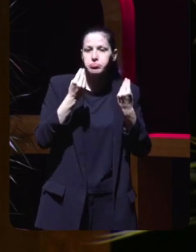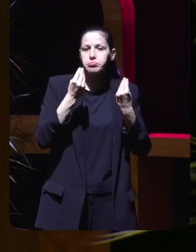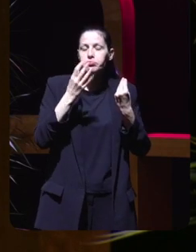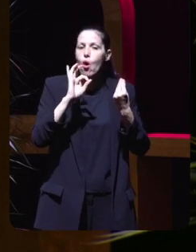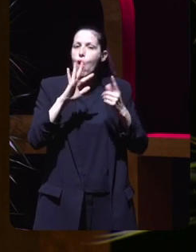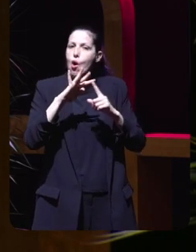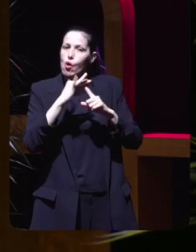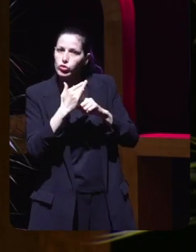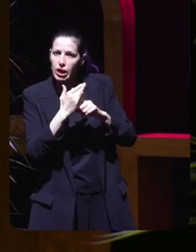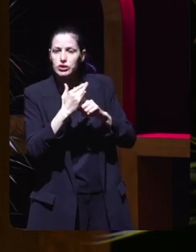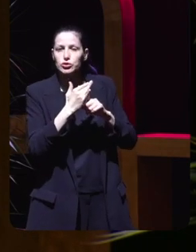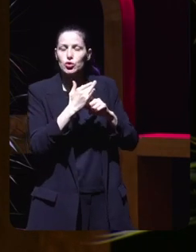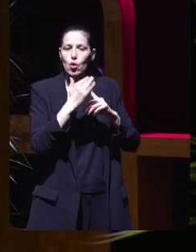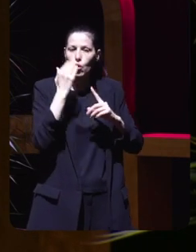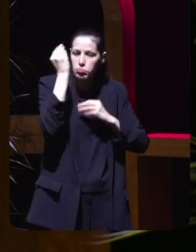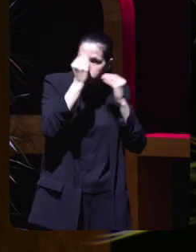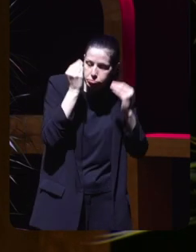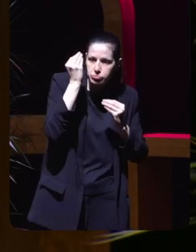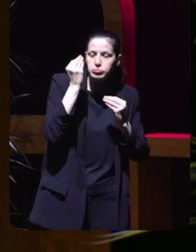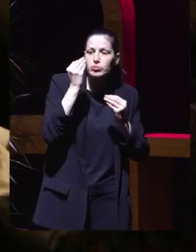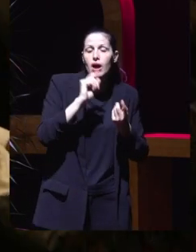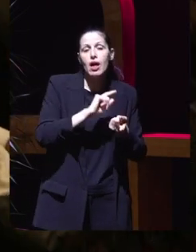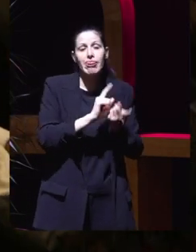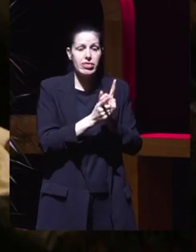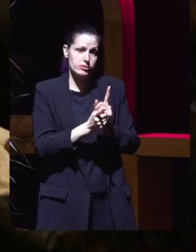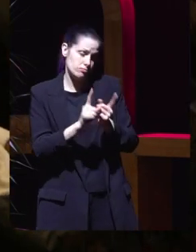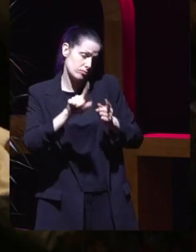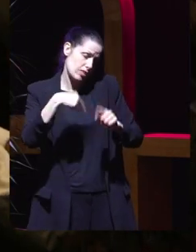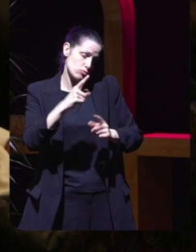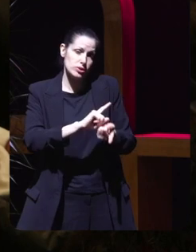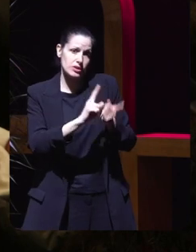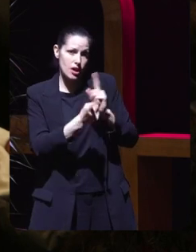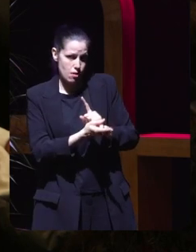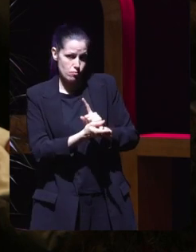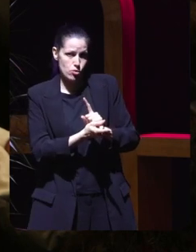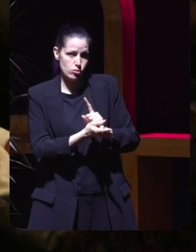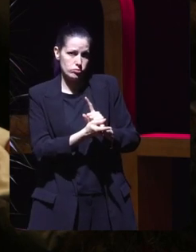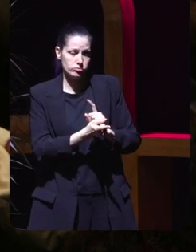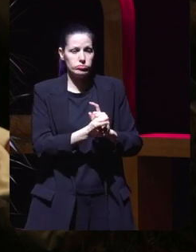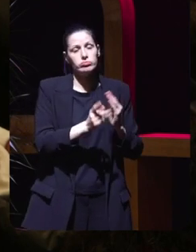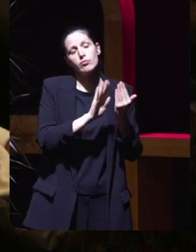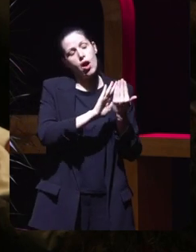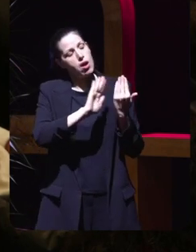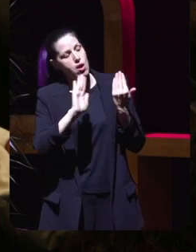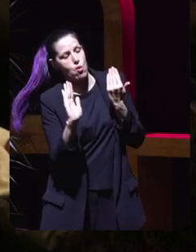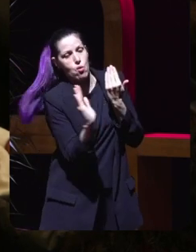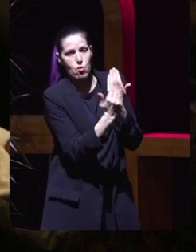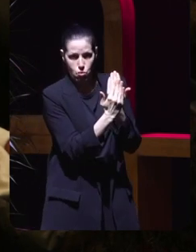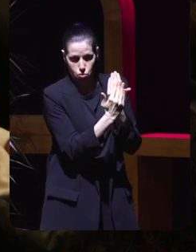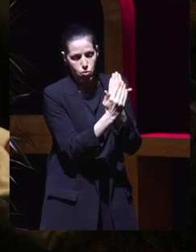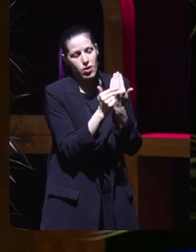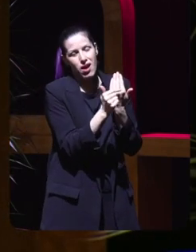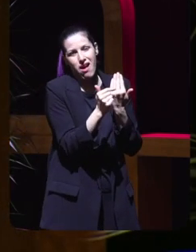Y luego pues recientemente cambiaron a formato columna de contraportada que como miles flash no Entonces que sintetizar muy tomáis un cambio bastante